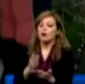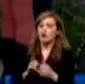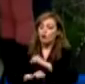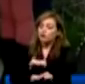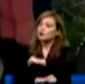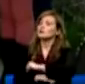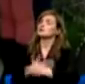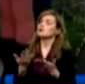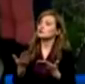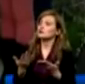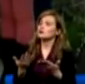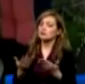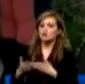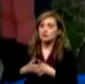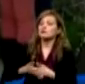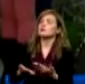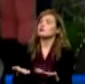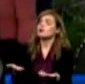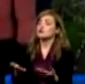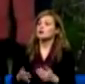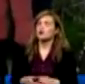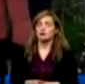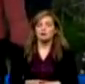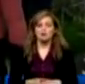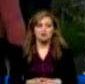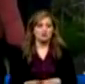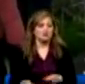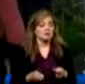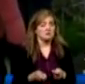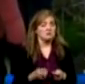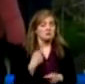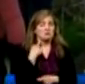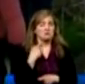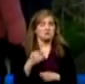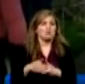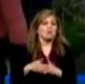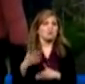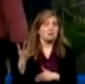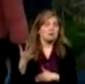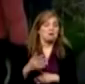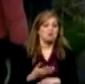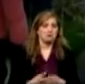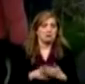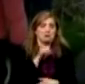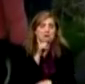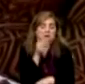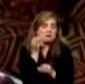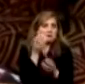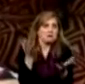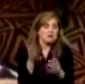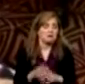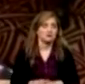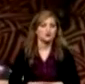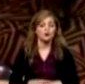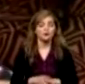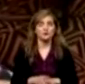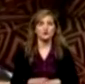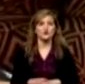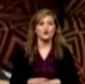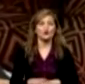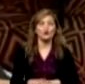presentadas por el alcalde saliente, por el alcalde Rodas, siempre estaban presentadas con falta de documentos, falta de información. Helen